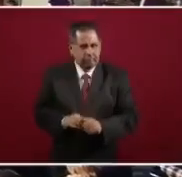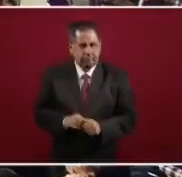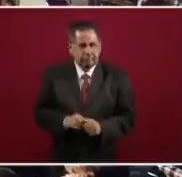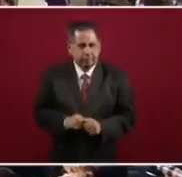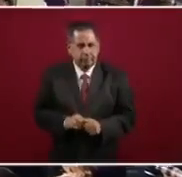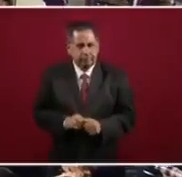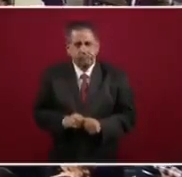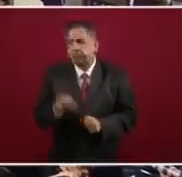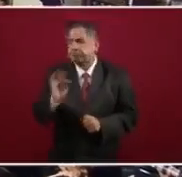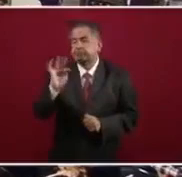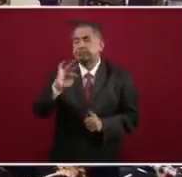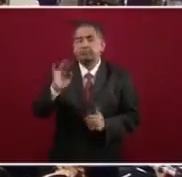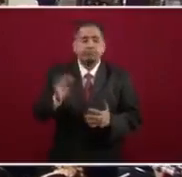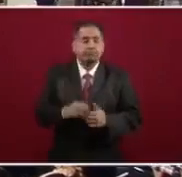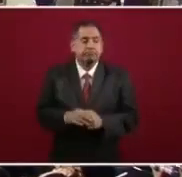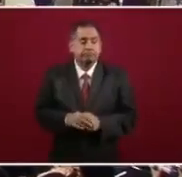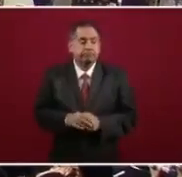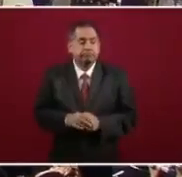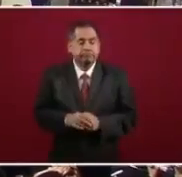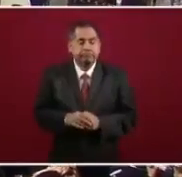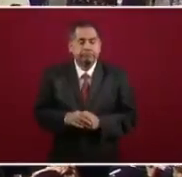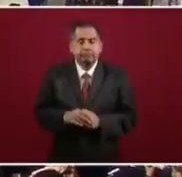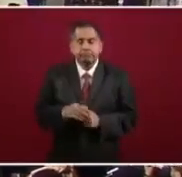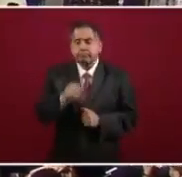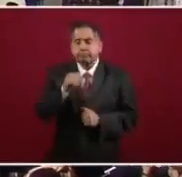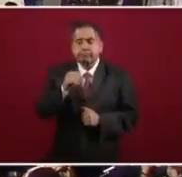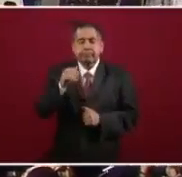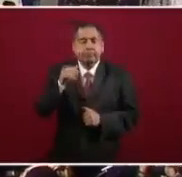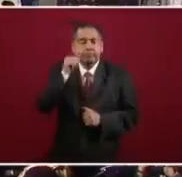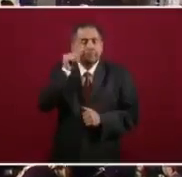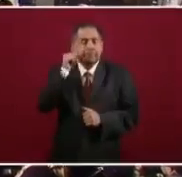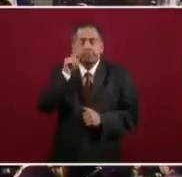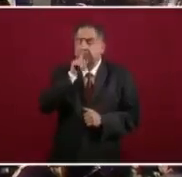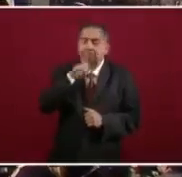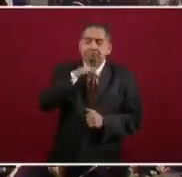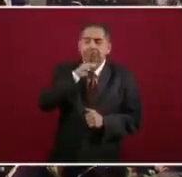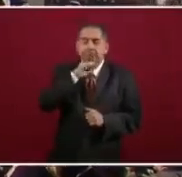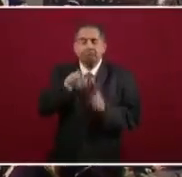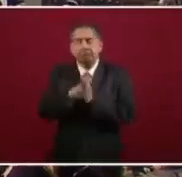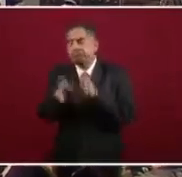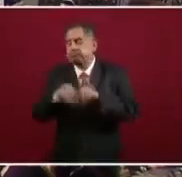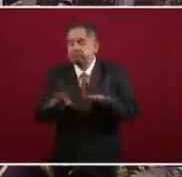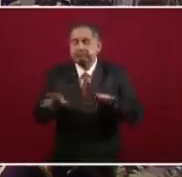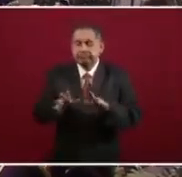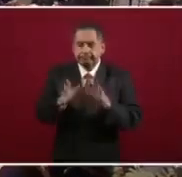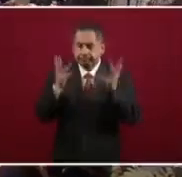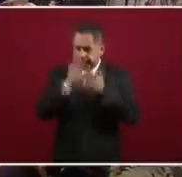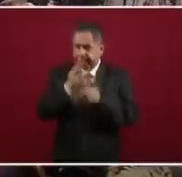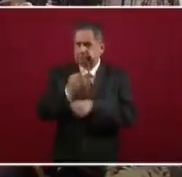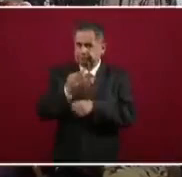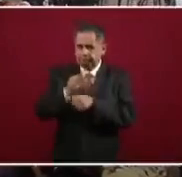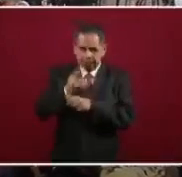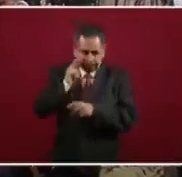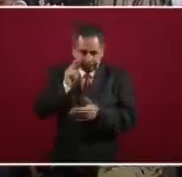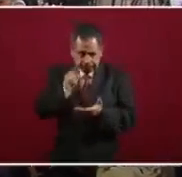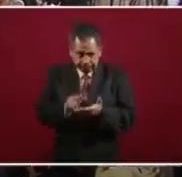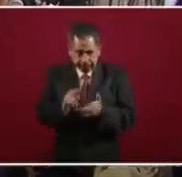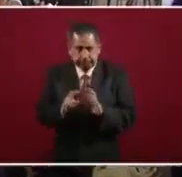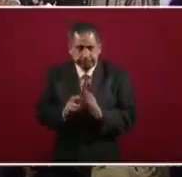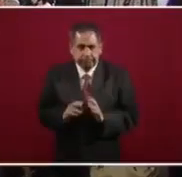porque a lo mejor no estuve pendiente ayer de los medios pero a lo mejor éste se